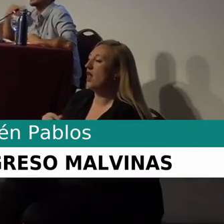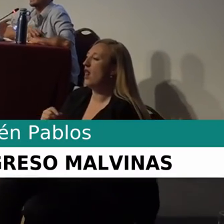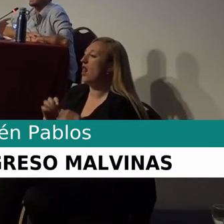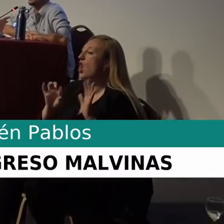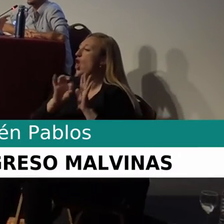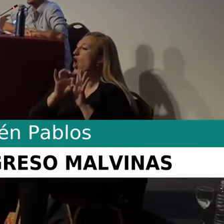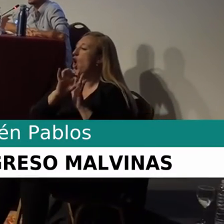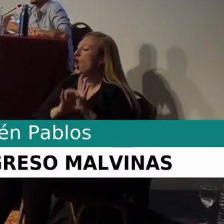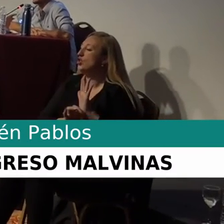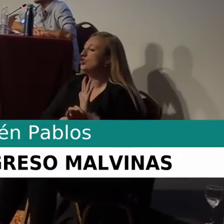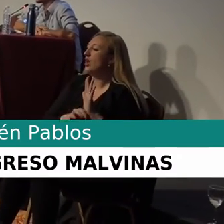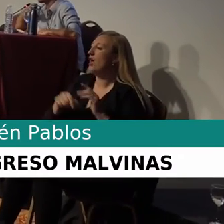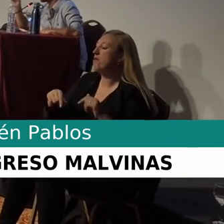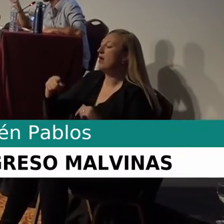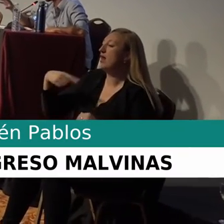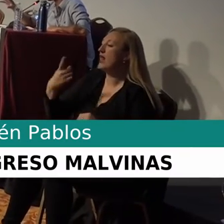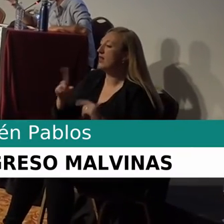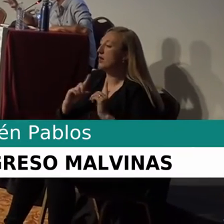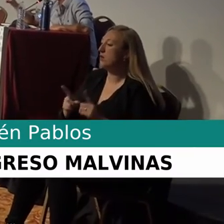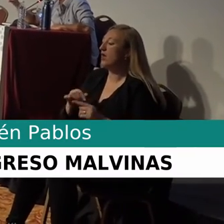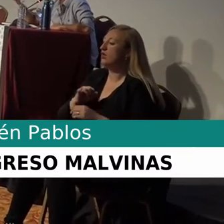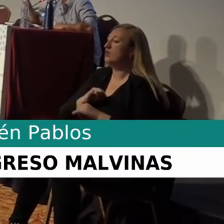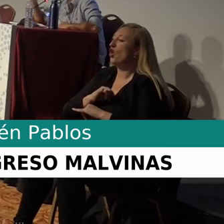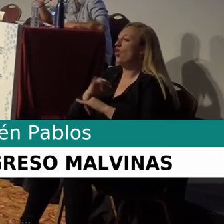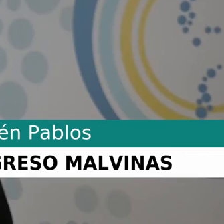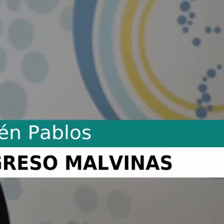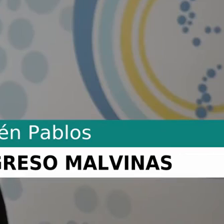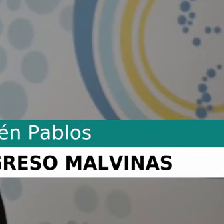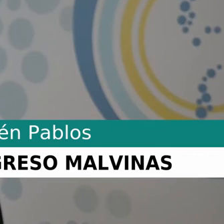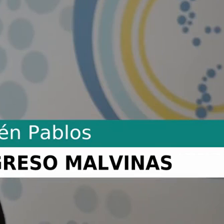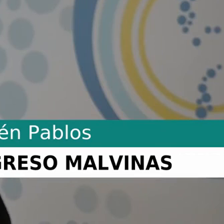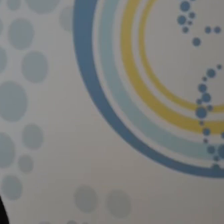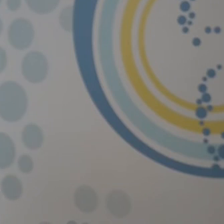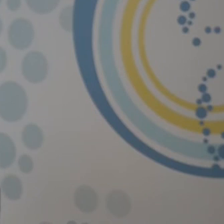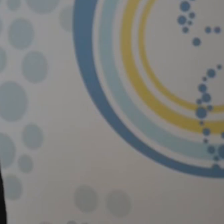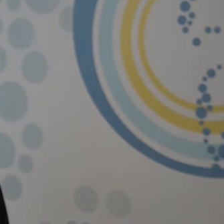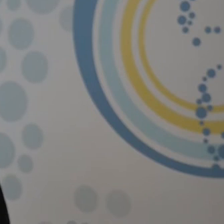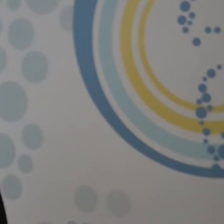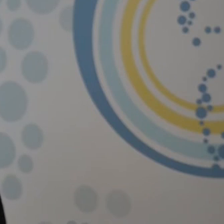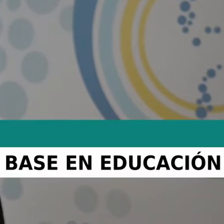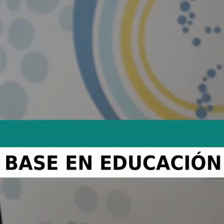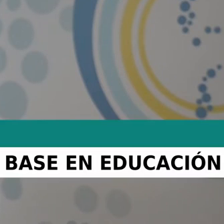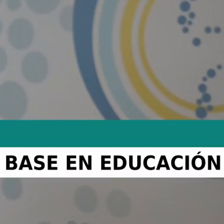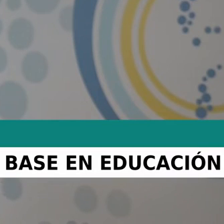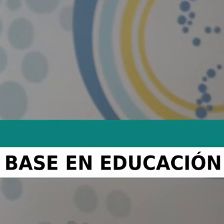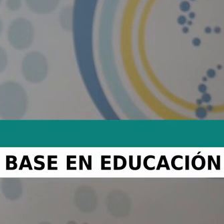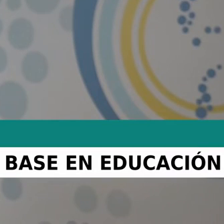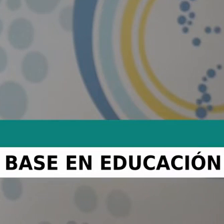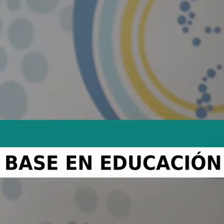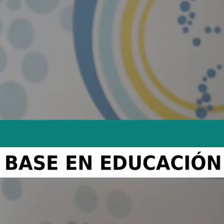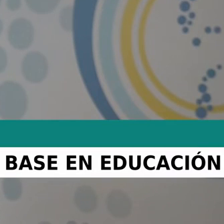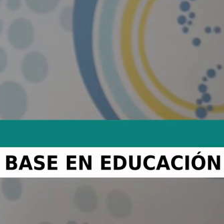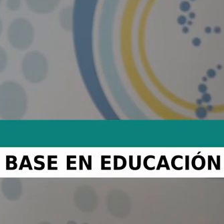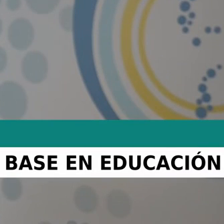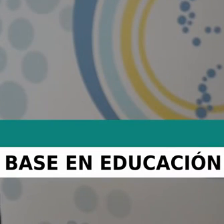zona. Así que realmente entendemos que ha servido mucho, que nos vamos mucho más llenos de conocimiento de la